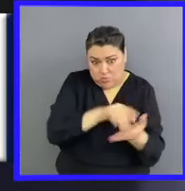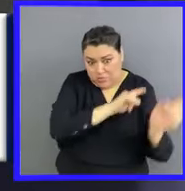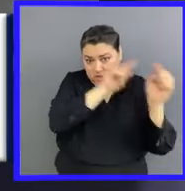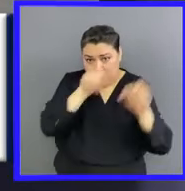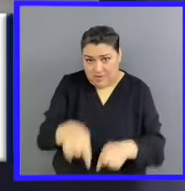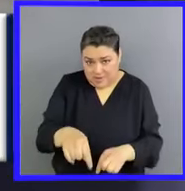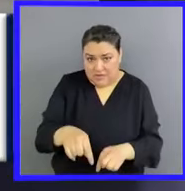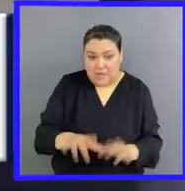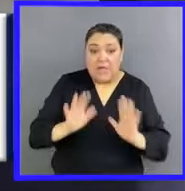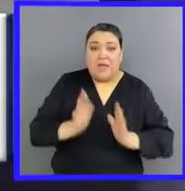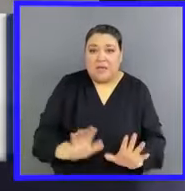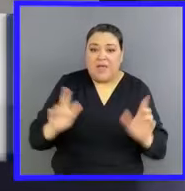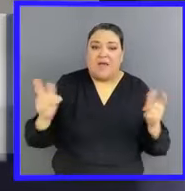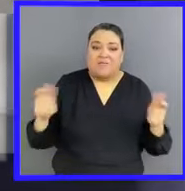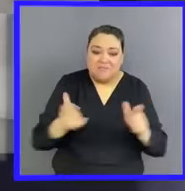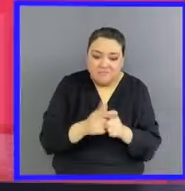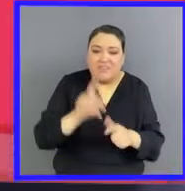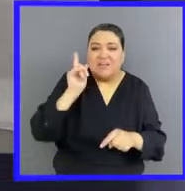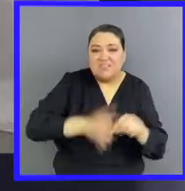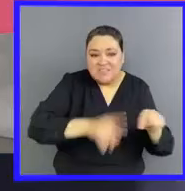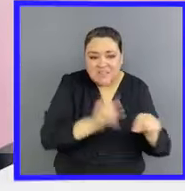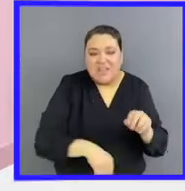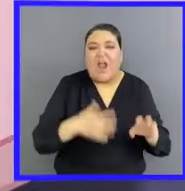reducidos, desmantelados o abandonados.